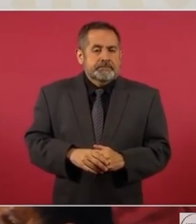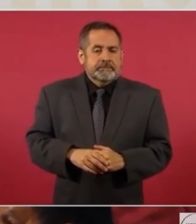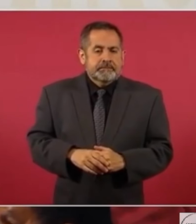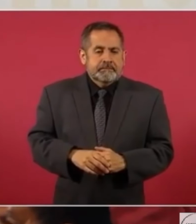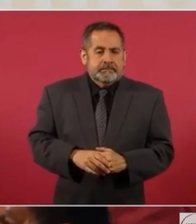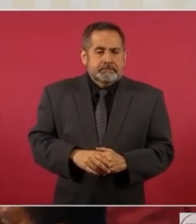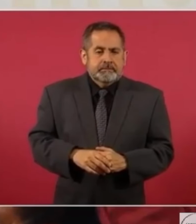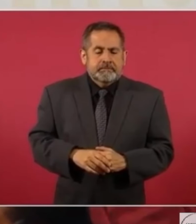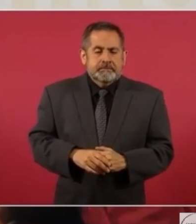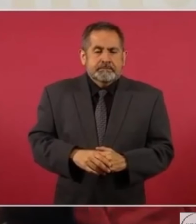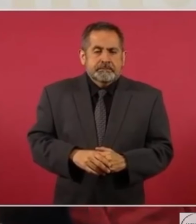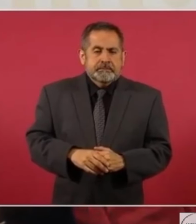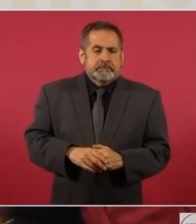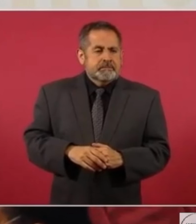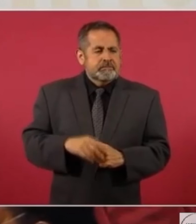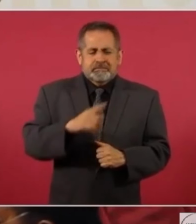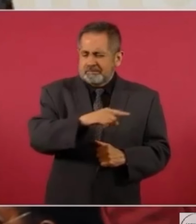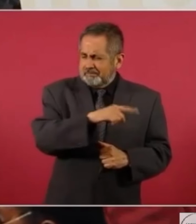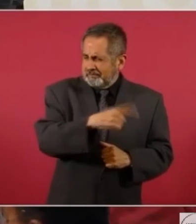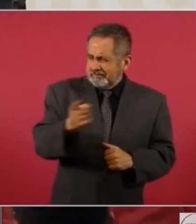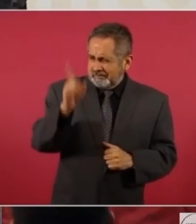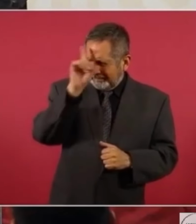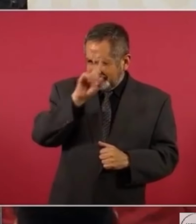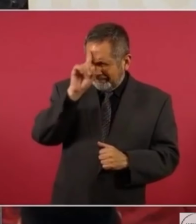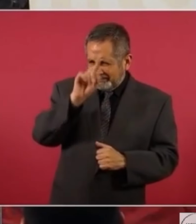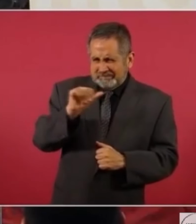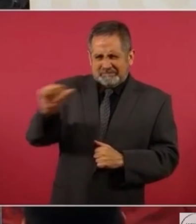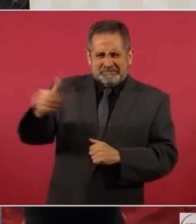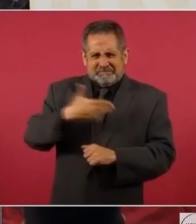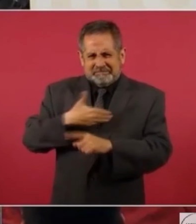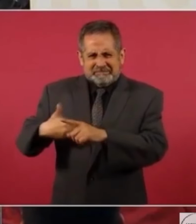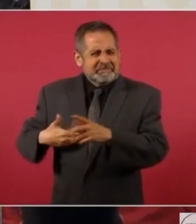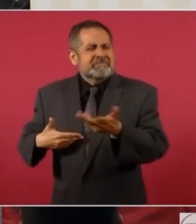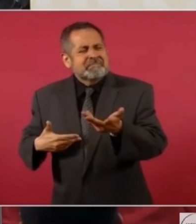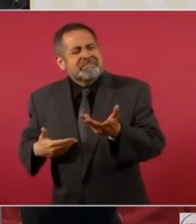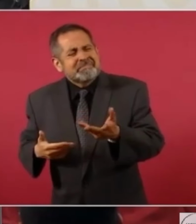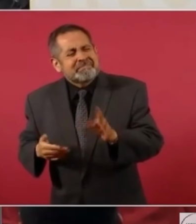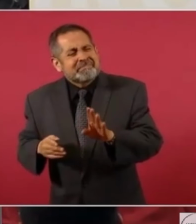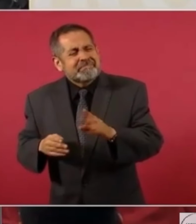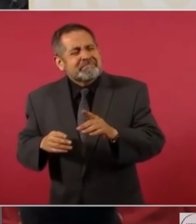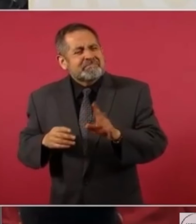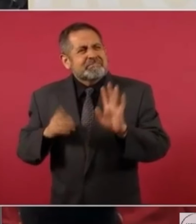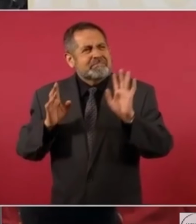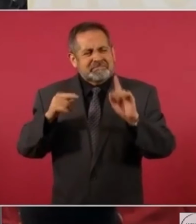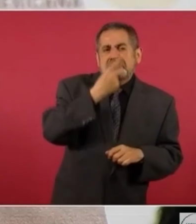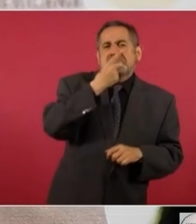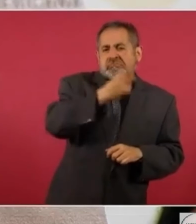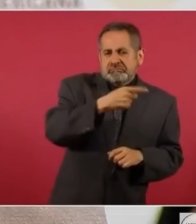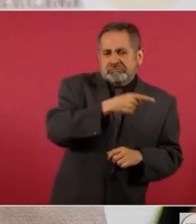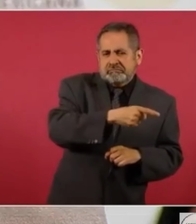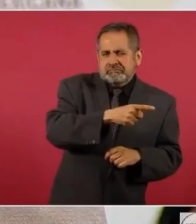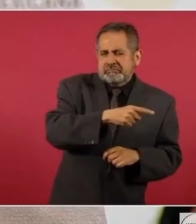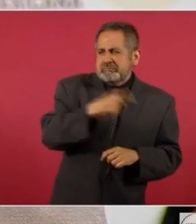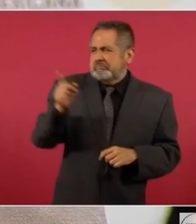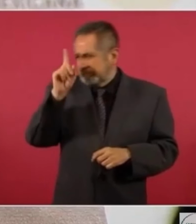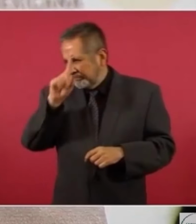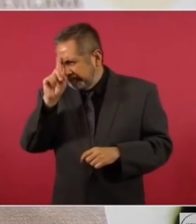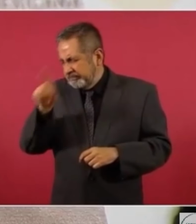lo que le recomendaba, creo que a un presidente, ¿no? O a alguien también,